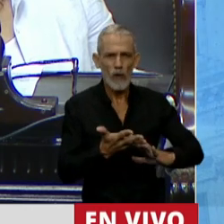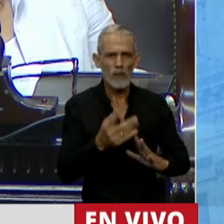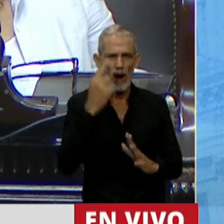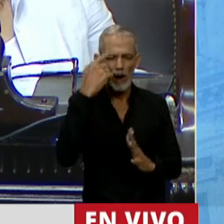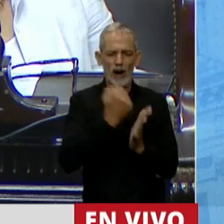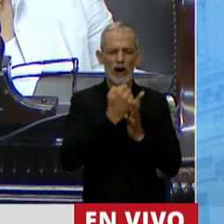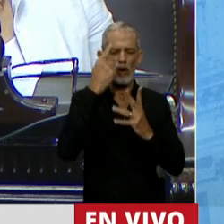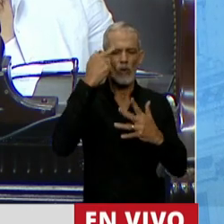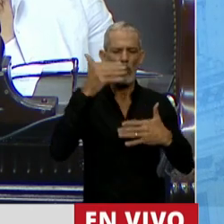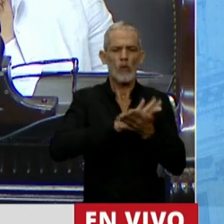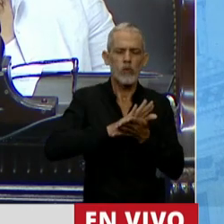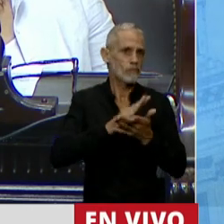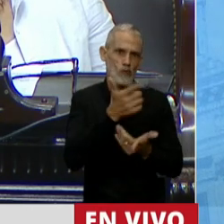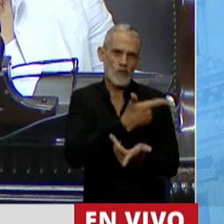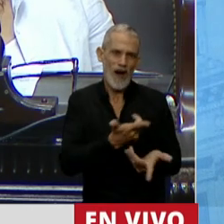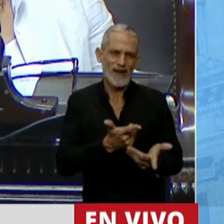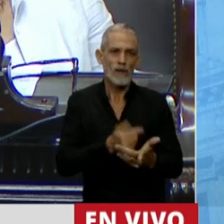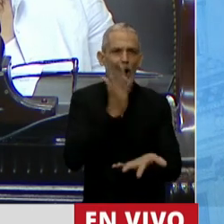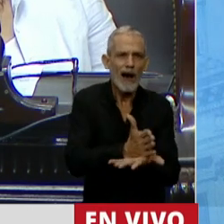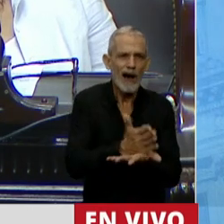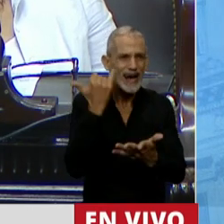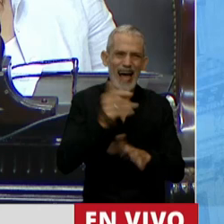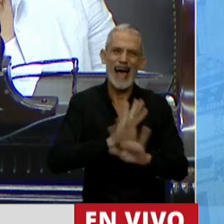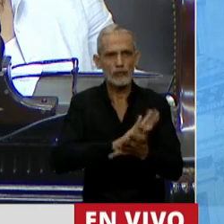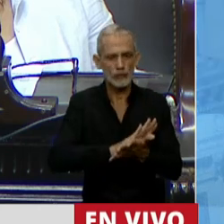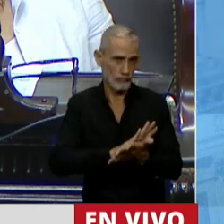simbólicos. Penalizar no es el camino.